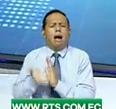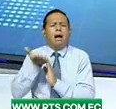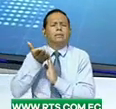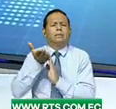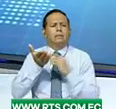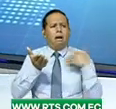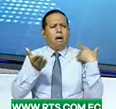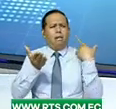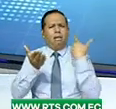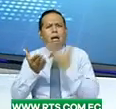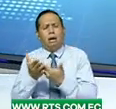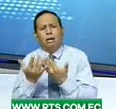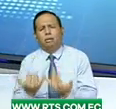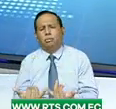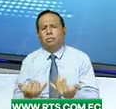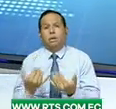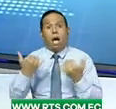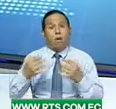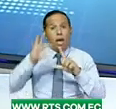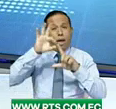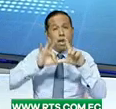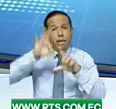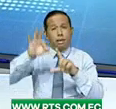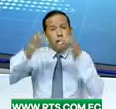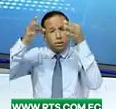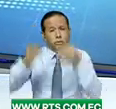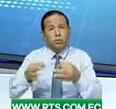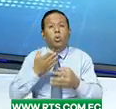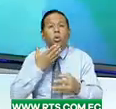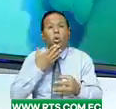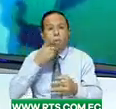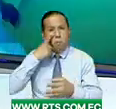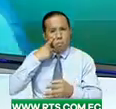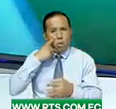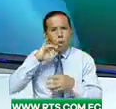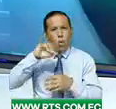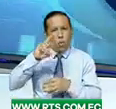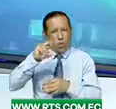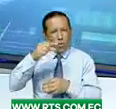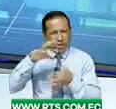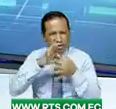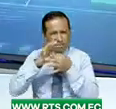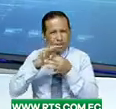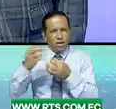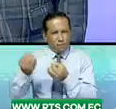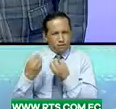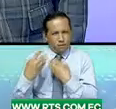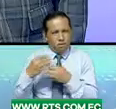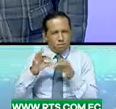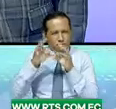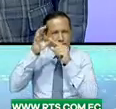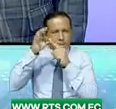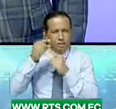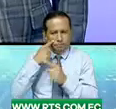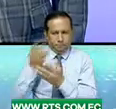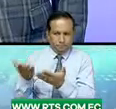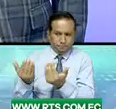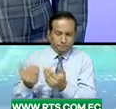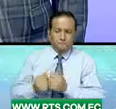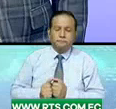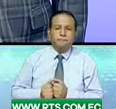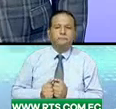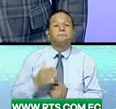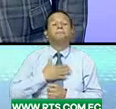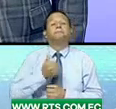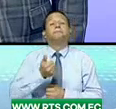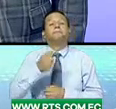estadísticas actualizadas, Jorge Escobar nos tiene un informe especial. ¿Qué tal, Jorge? Buenas noches. Adelante. ¿Qué tal,